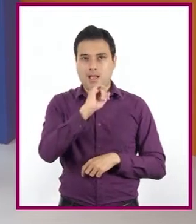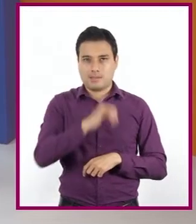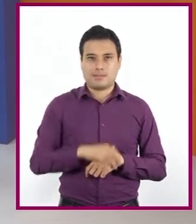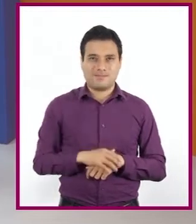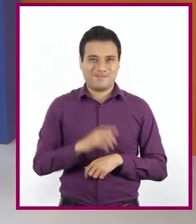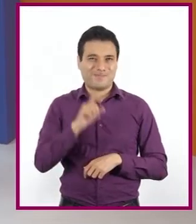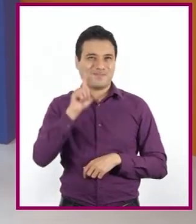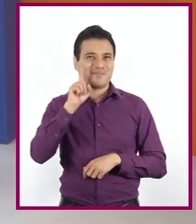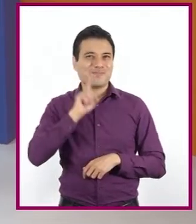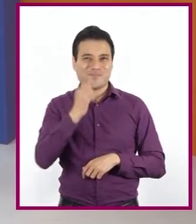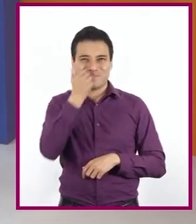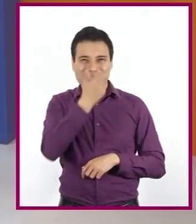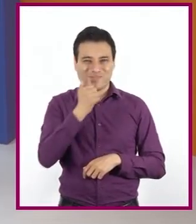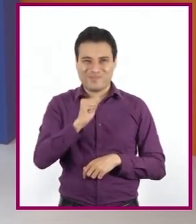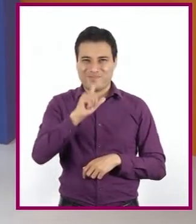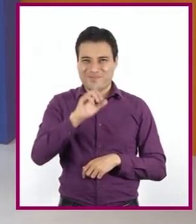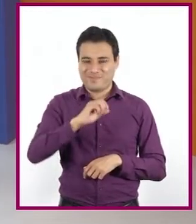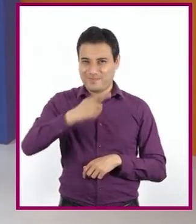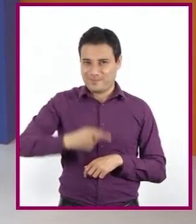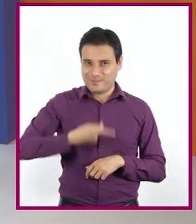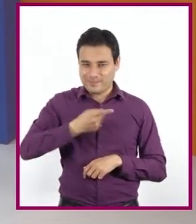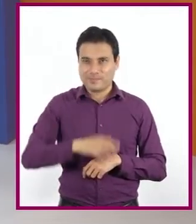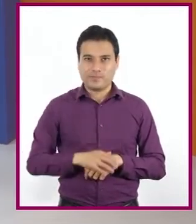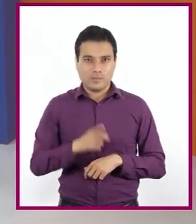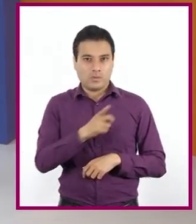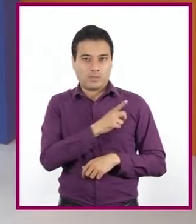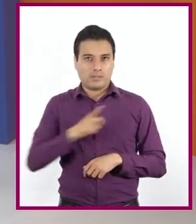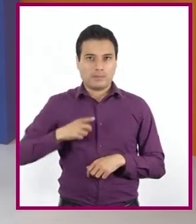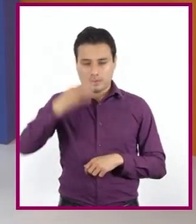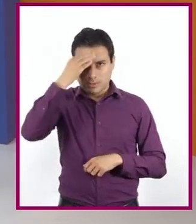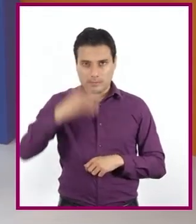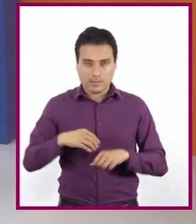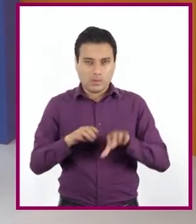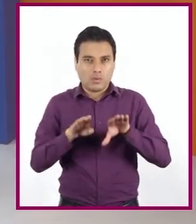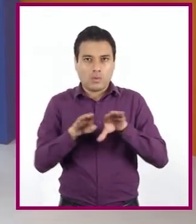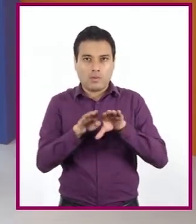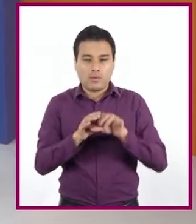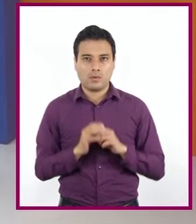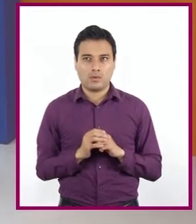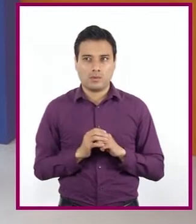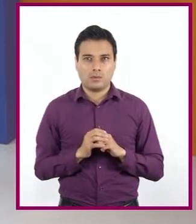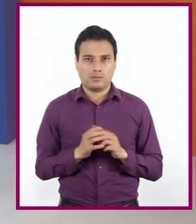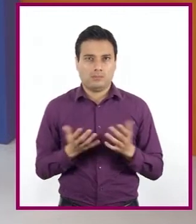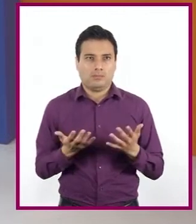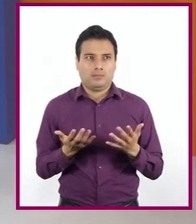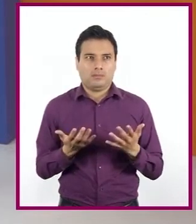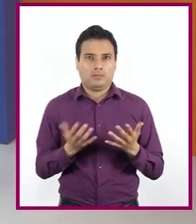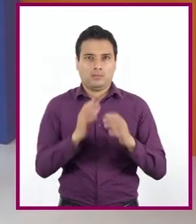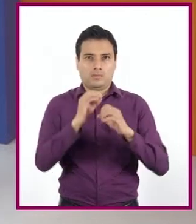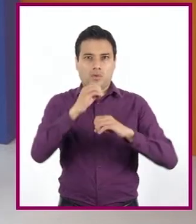la alumna Alexandra, necesitamos saber cómo será posible hacer realidad sus